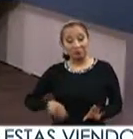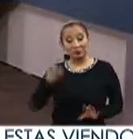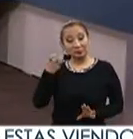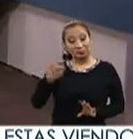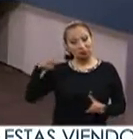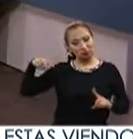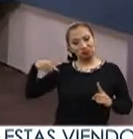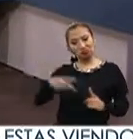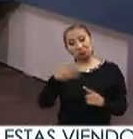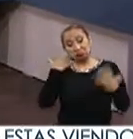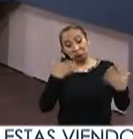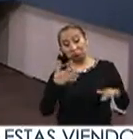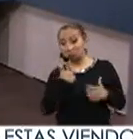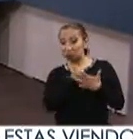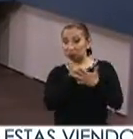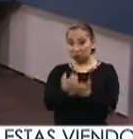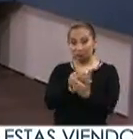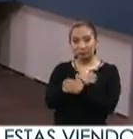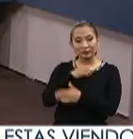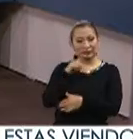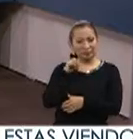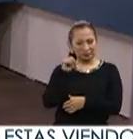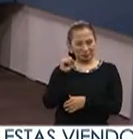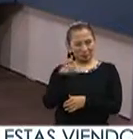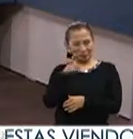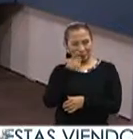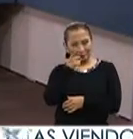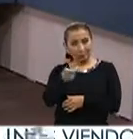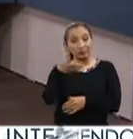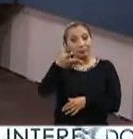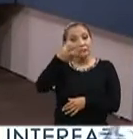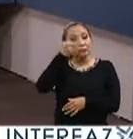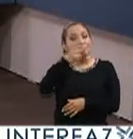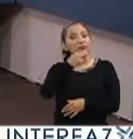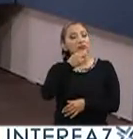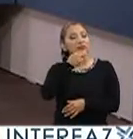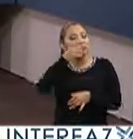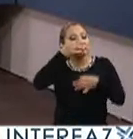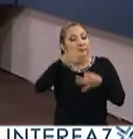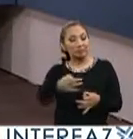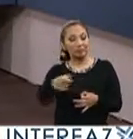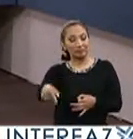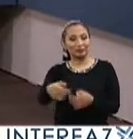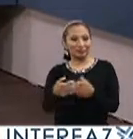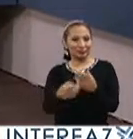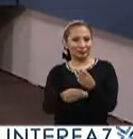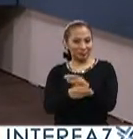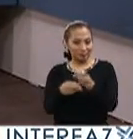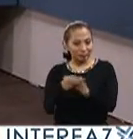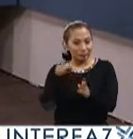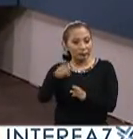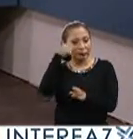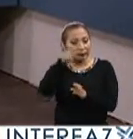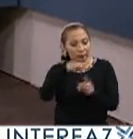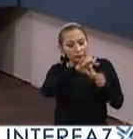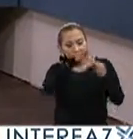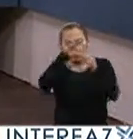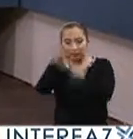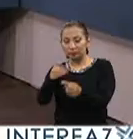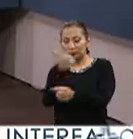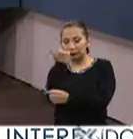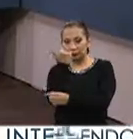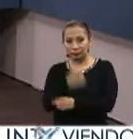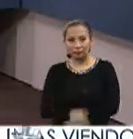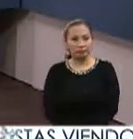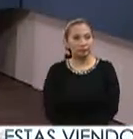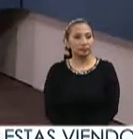este enfoque y sobre todo, Memo, que se aprenda a utilizar ese tipo de herramientas para encauzar a los